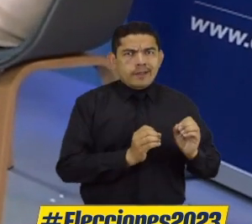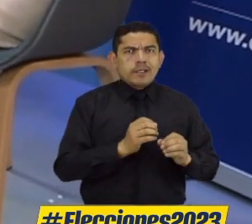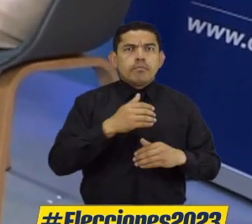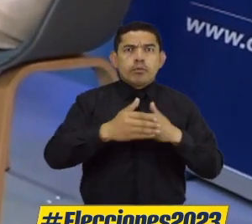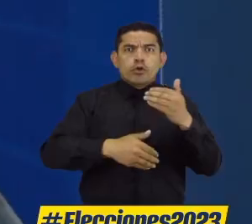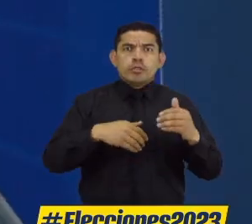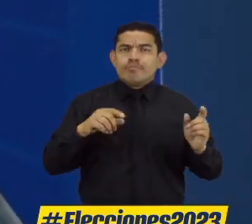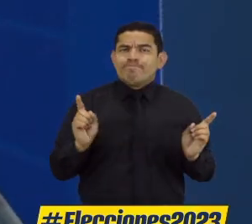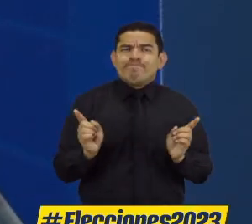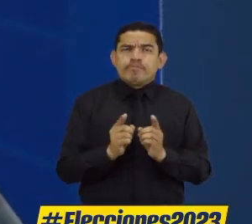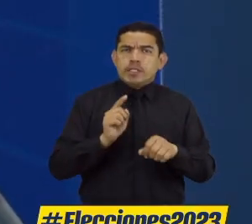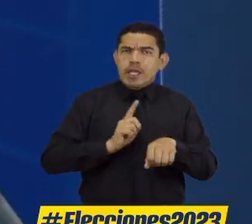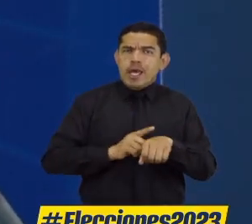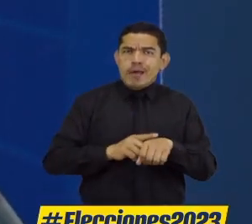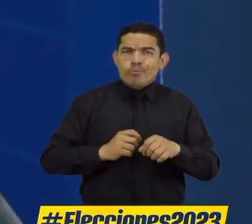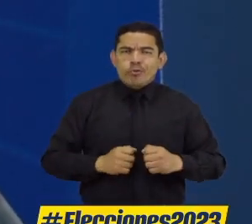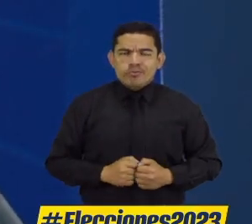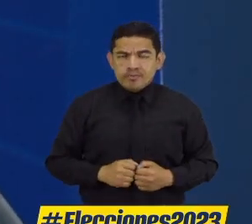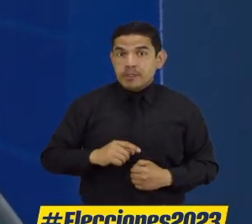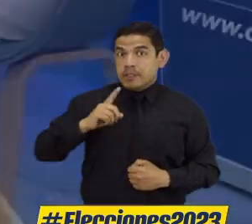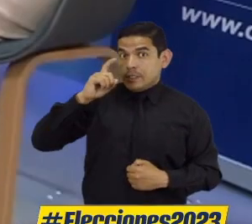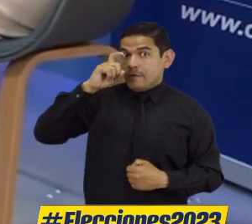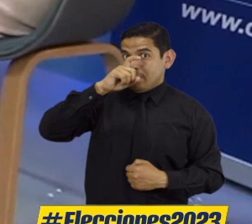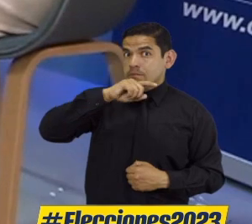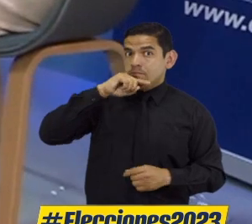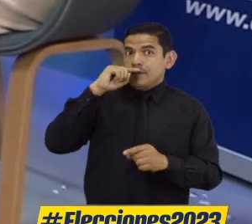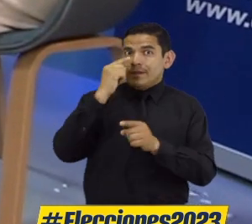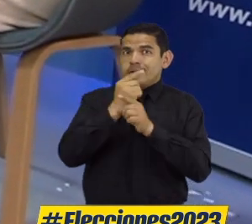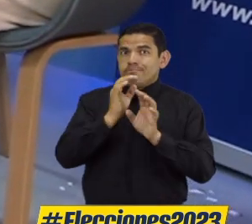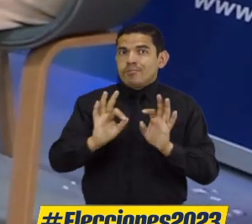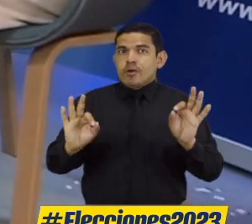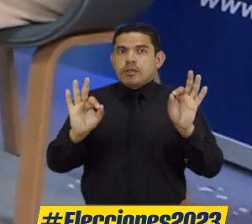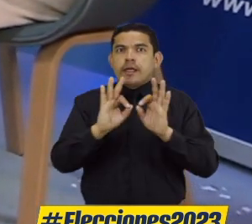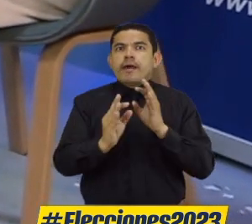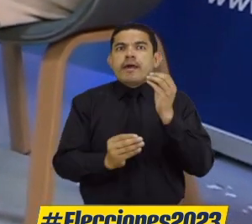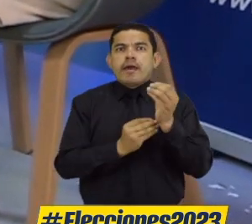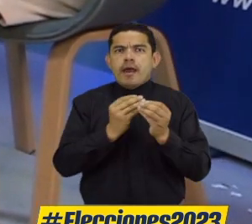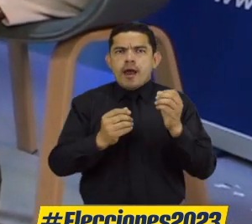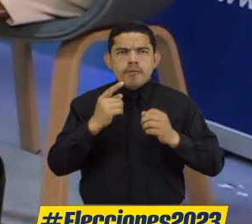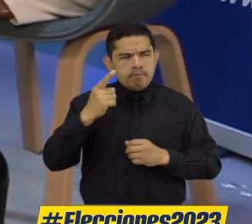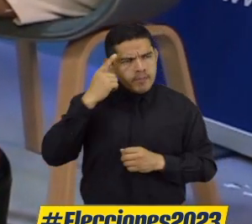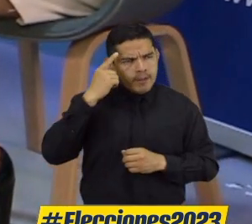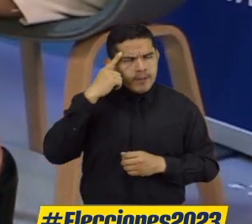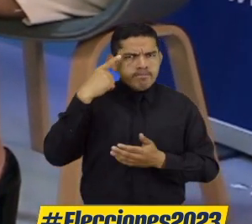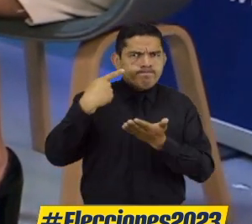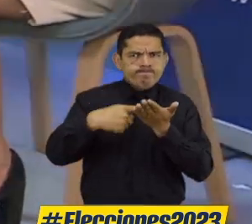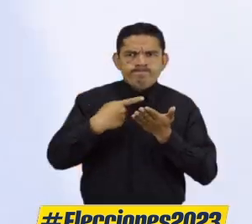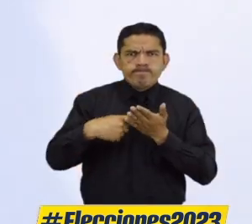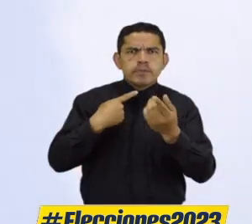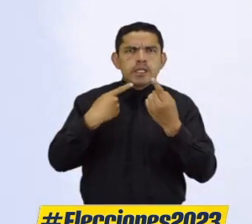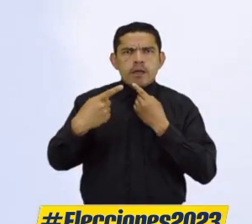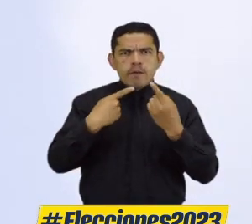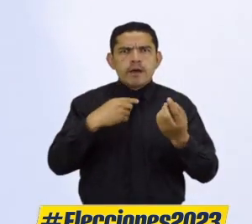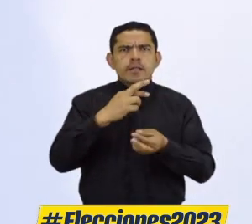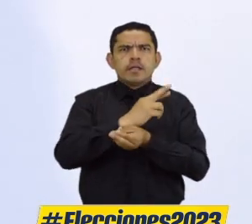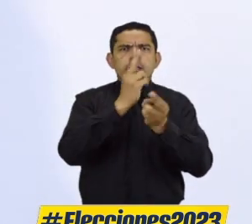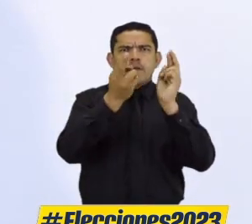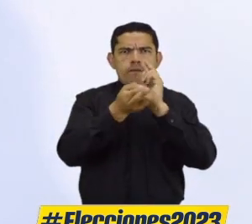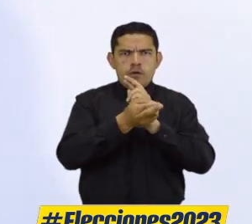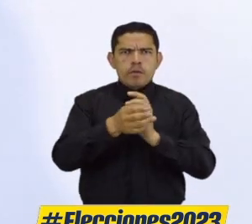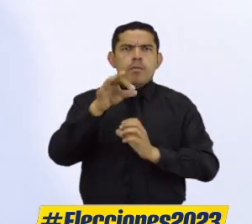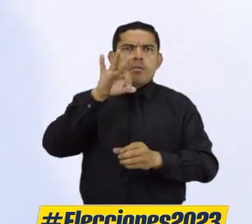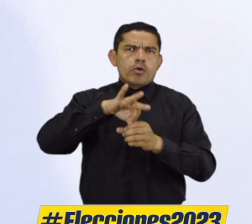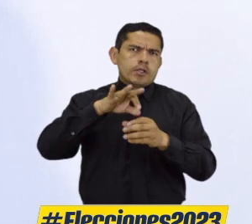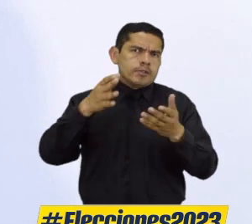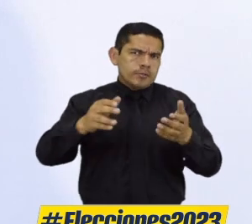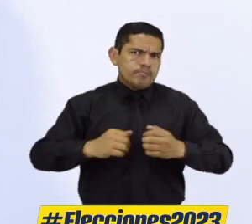en tan corto tiempo? Son desafíos importantes en el que tendremos que empezar a debatir posibles reformas electorales porque